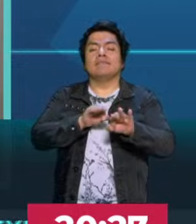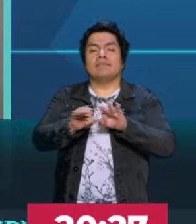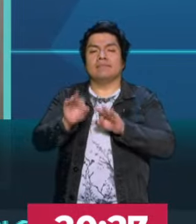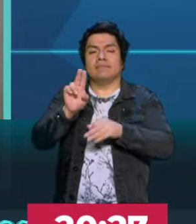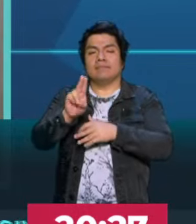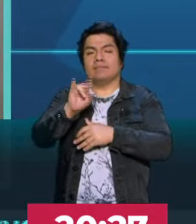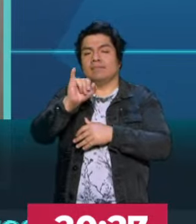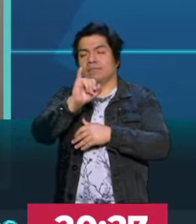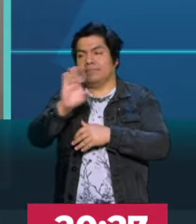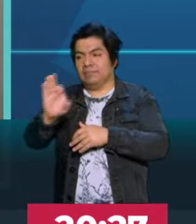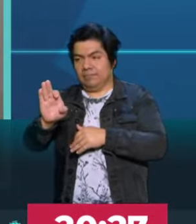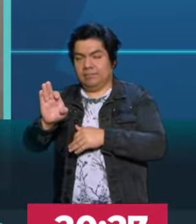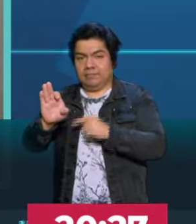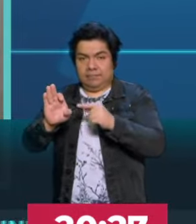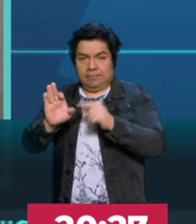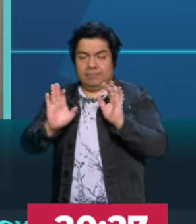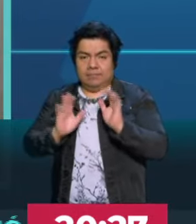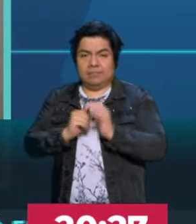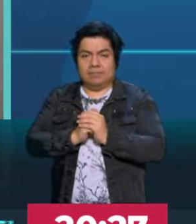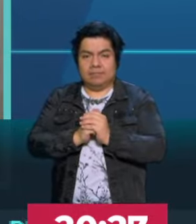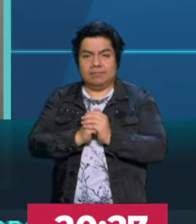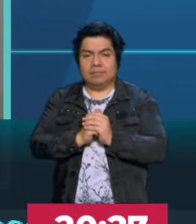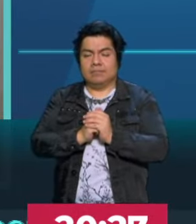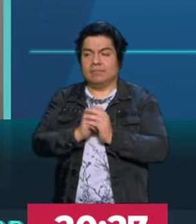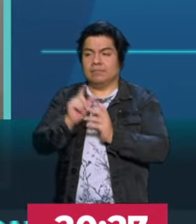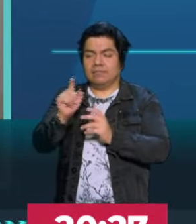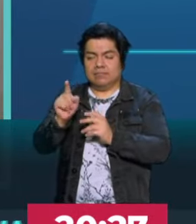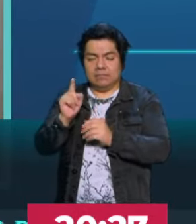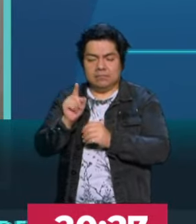de inteligencia financiera para detectar